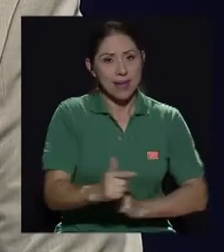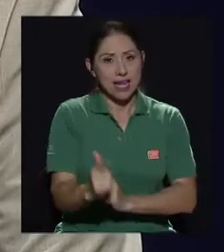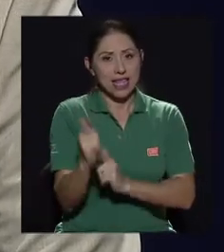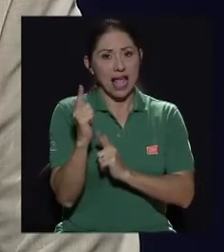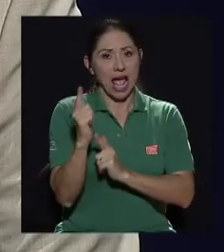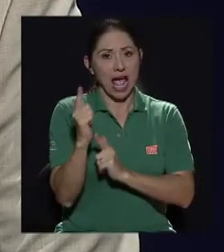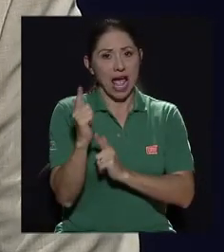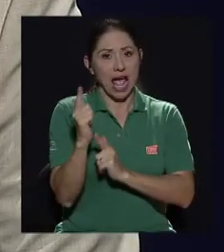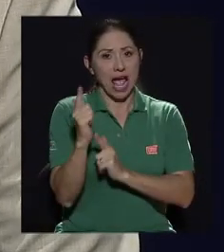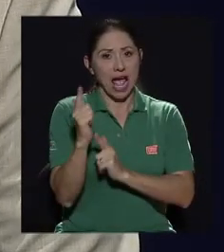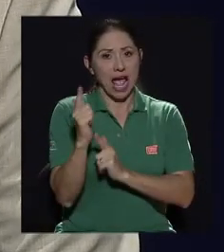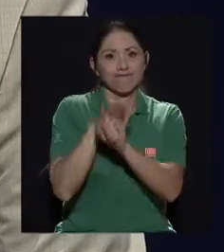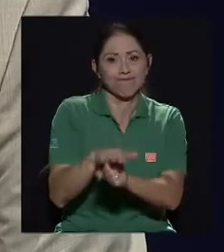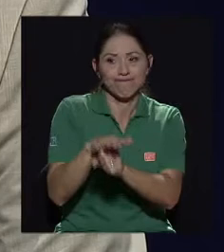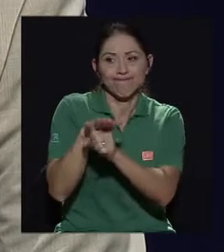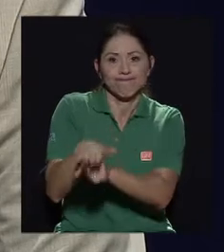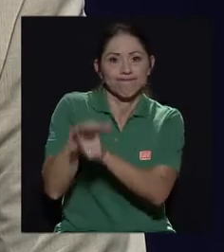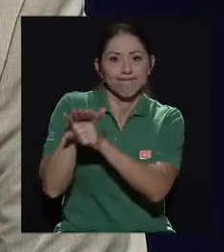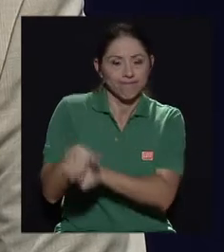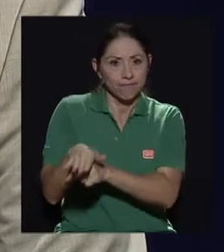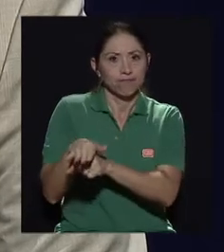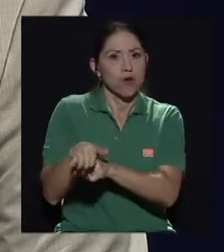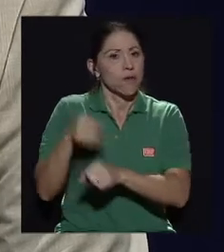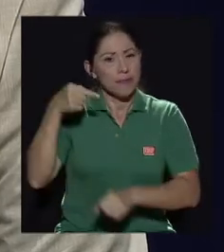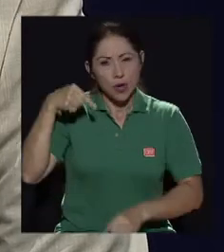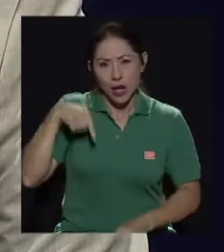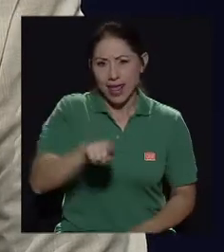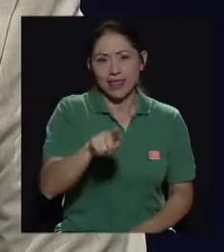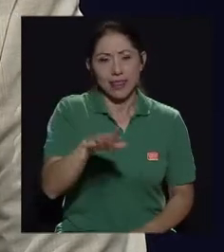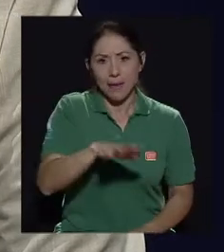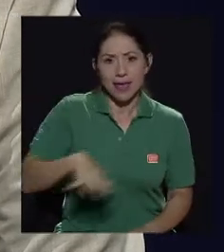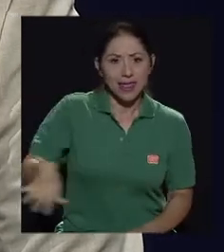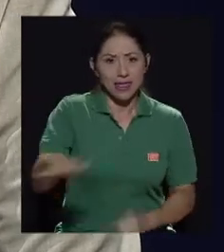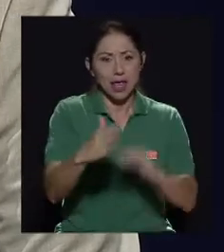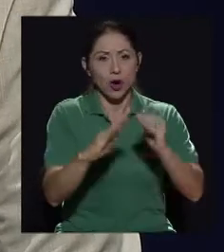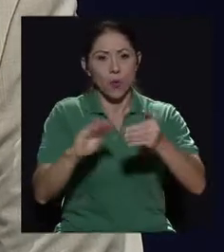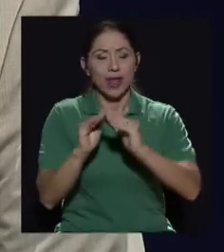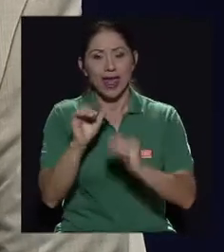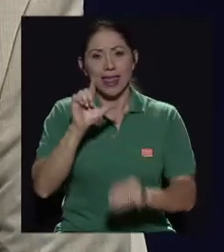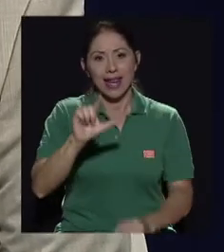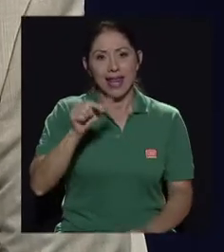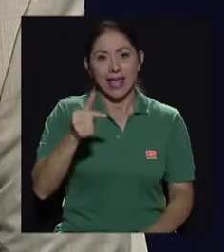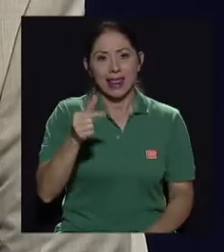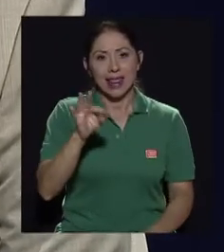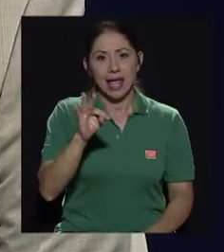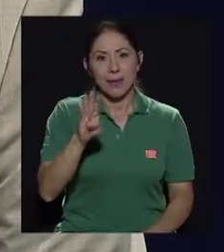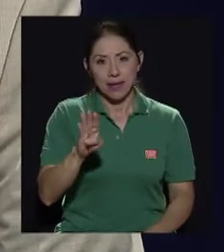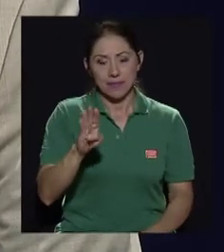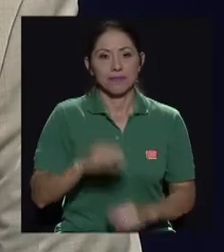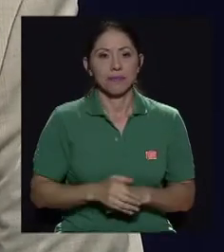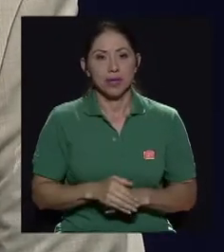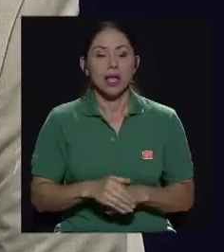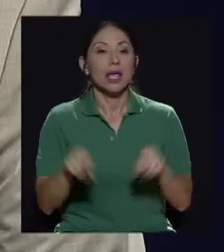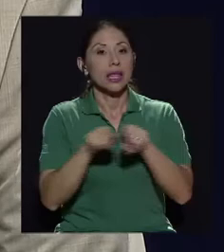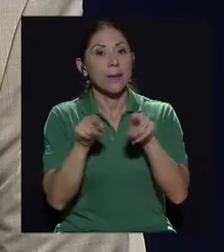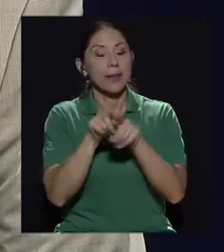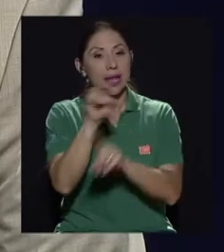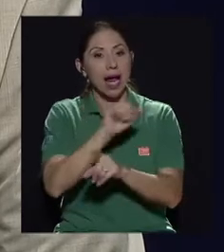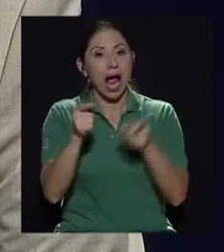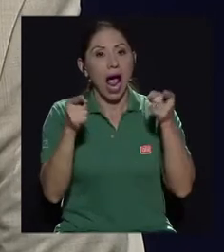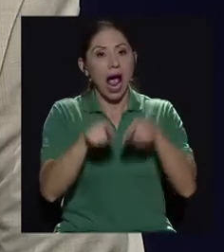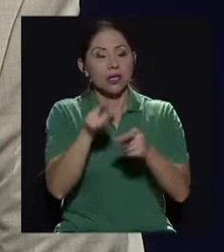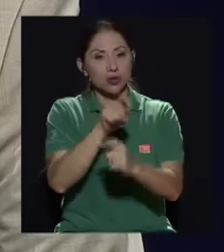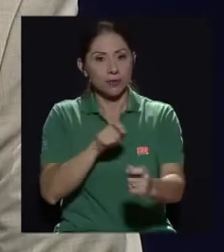reprimió este violentamente a la comunidad lgtb en el caso concreto